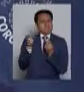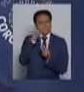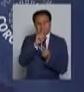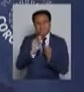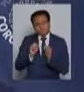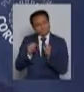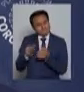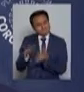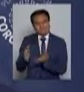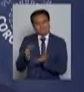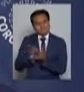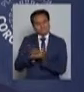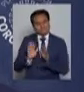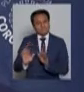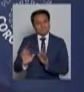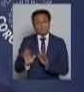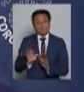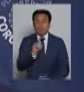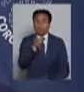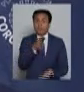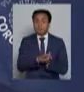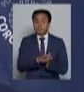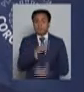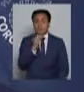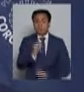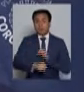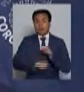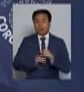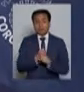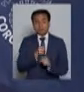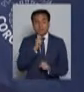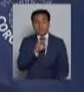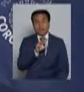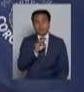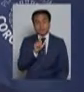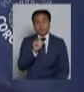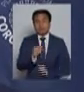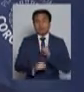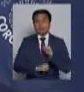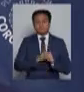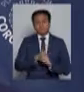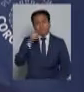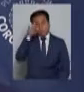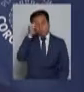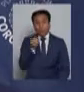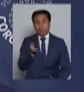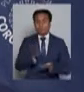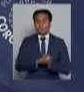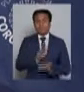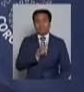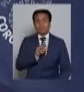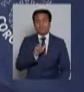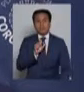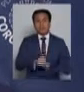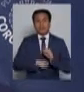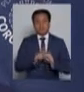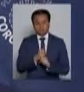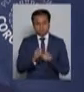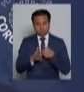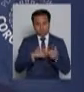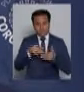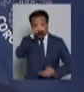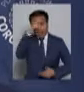intensivo. Un fallecido de 30 años, de 97 años, perdón, un fallecido de 97 años en la